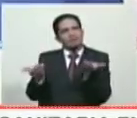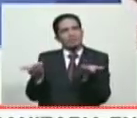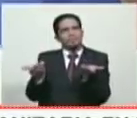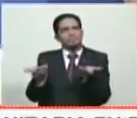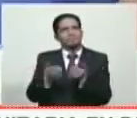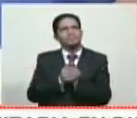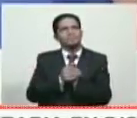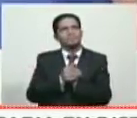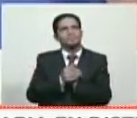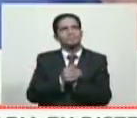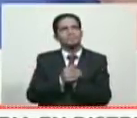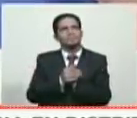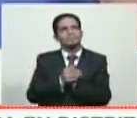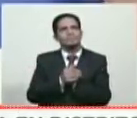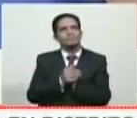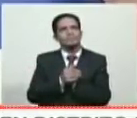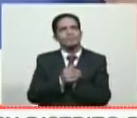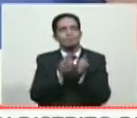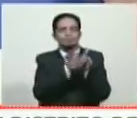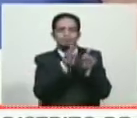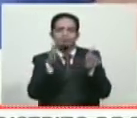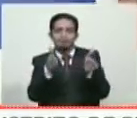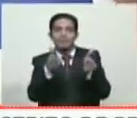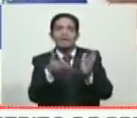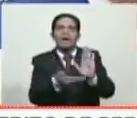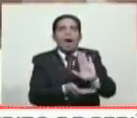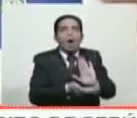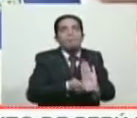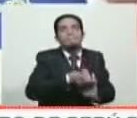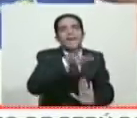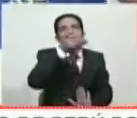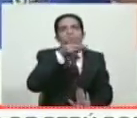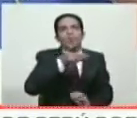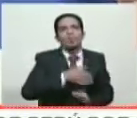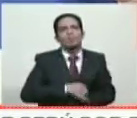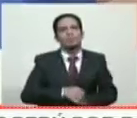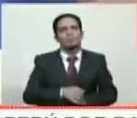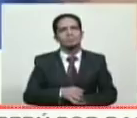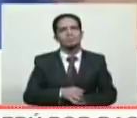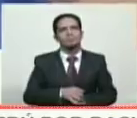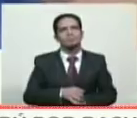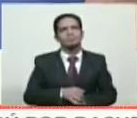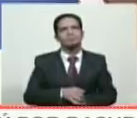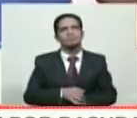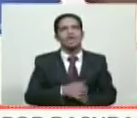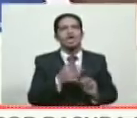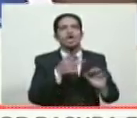2.745.000, hay un aumento, hay una diferencia a favor de